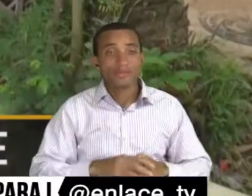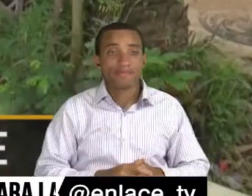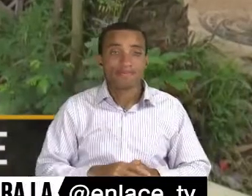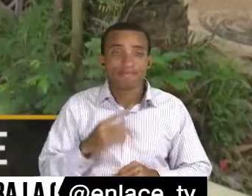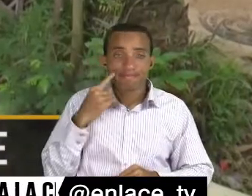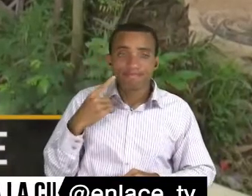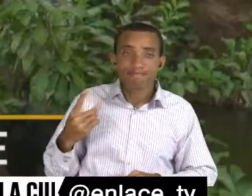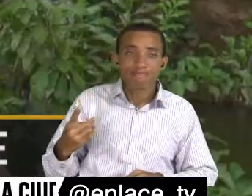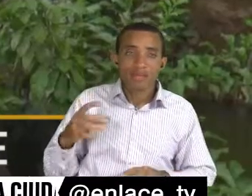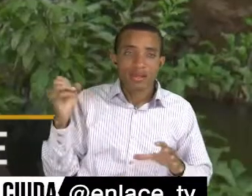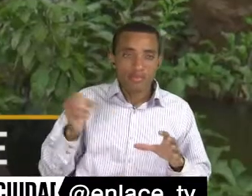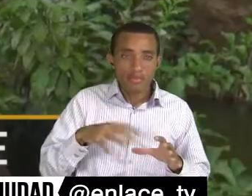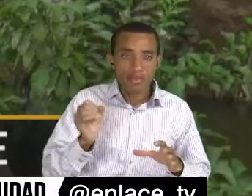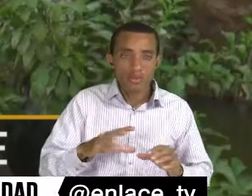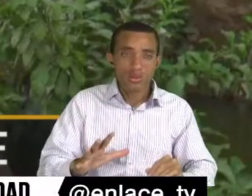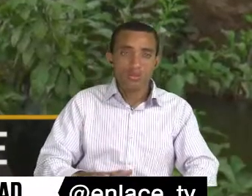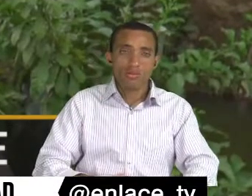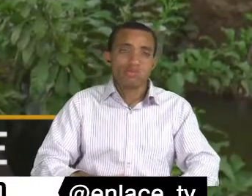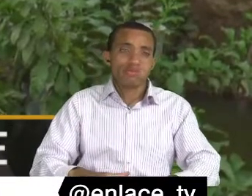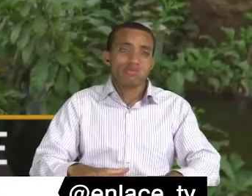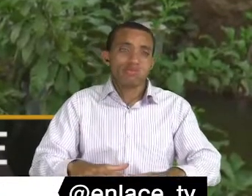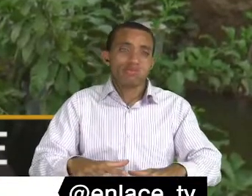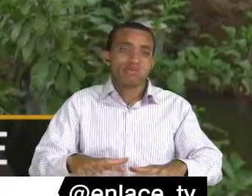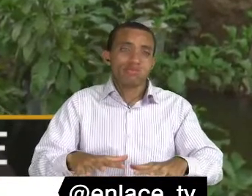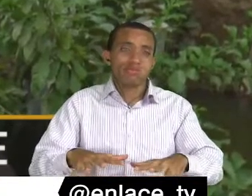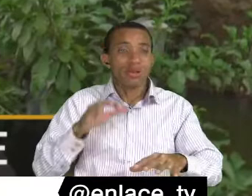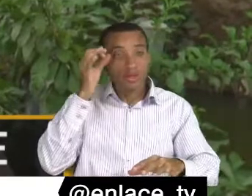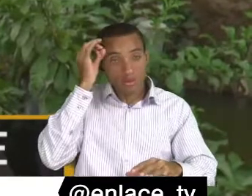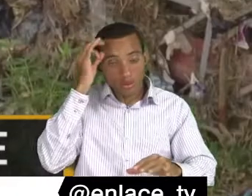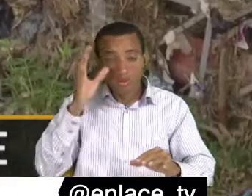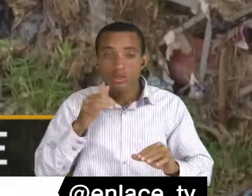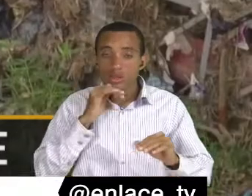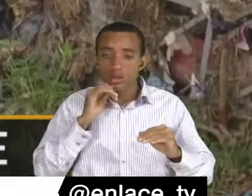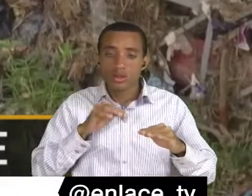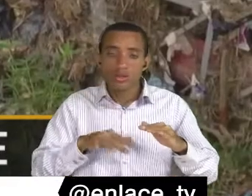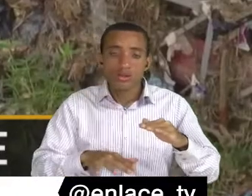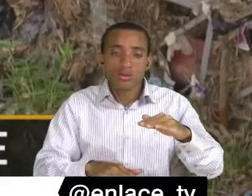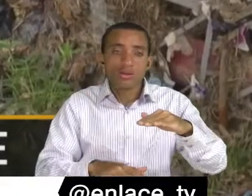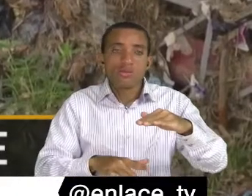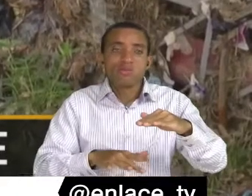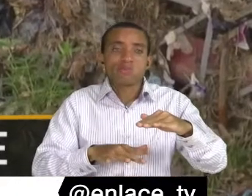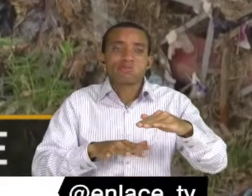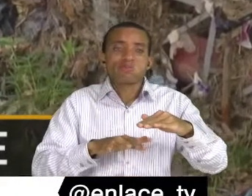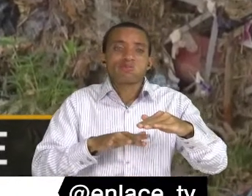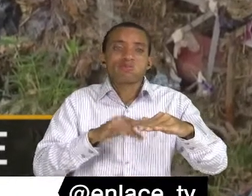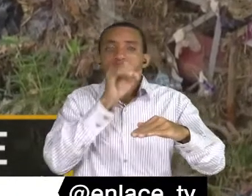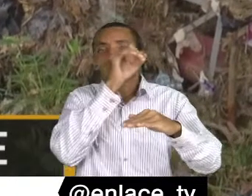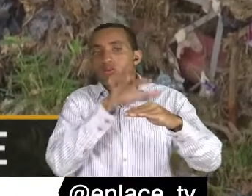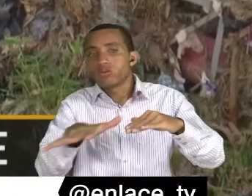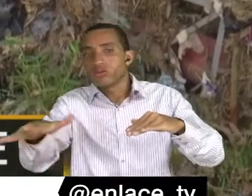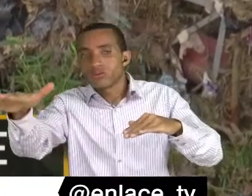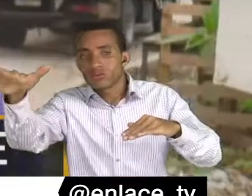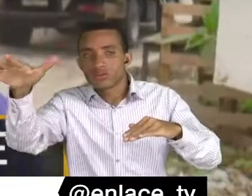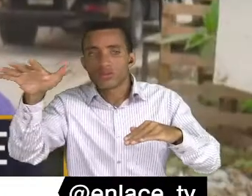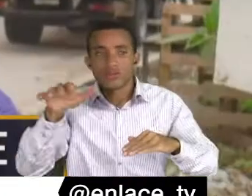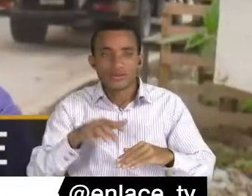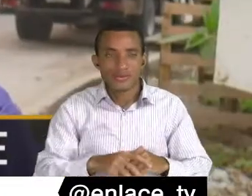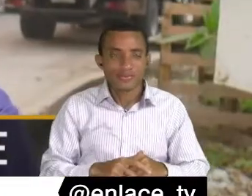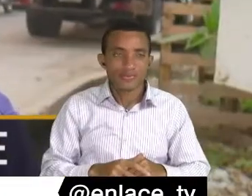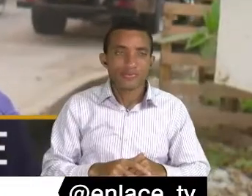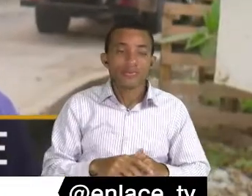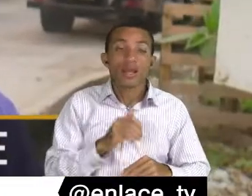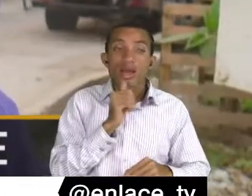acumulación de basuras en este cuerpo de aguas puede ocasionar inundaciones en la zona, teniendo en cuenta la época invernal que se está viviendo. Ahorita